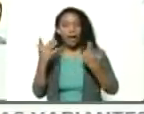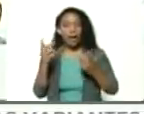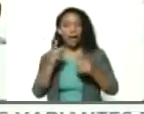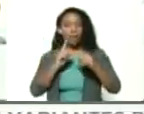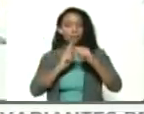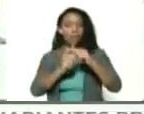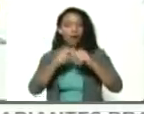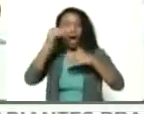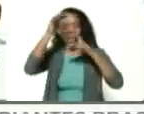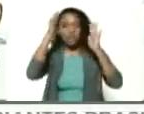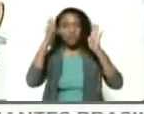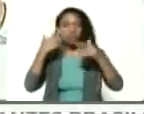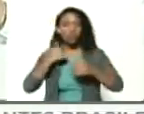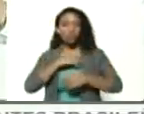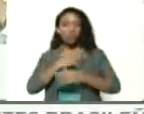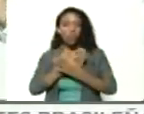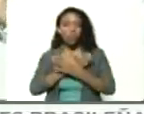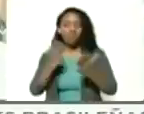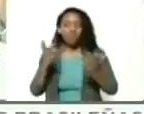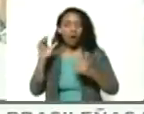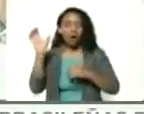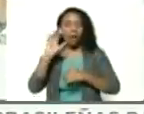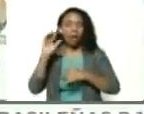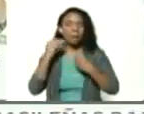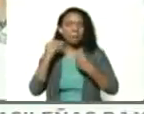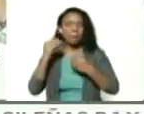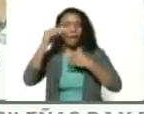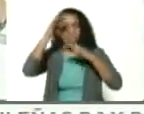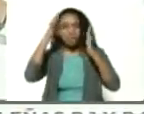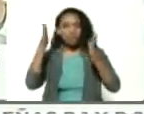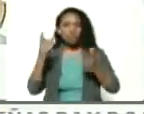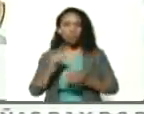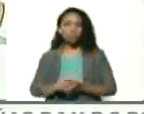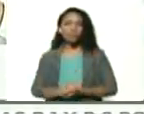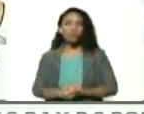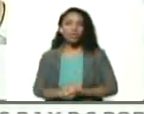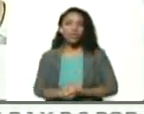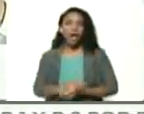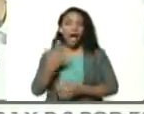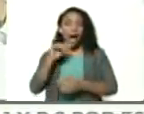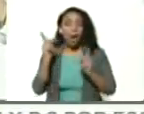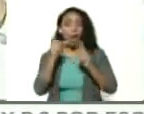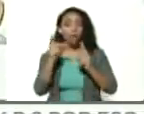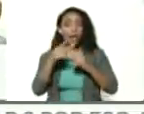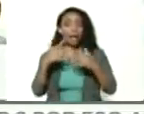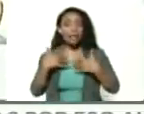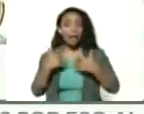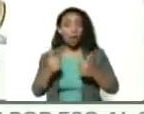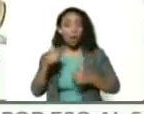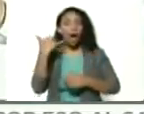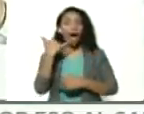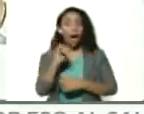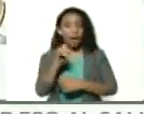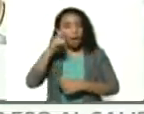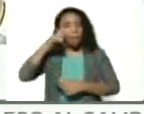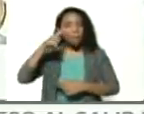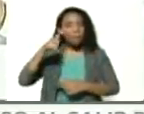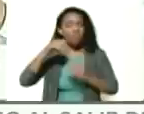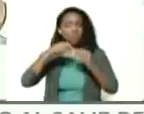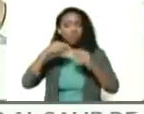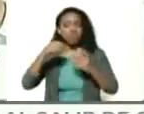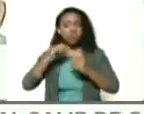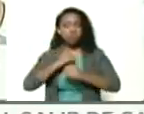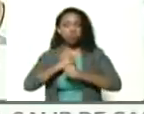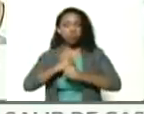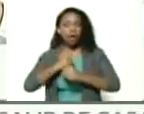de atención que tenemos dispuesta en Caracas para atenderlos. Tenemos los hoteles sanitarios, contamos con el Poliedros, contamos con